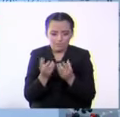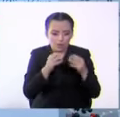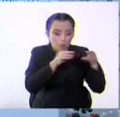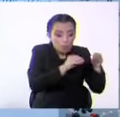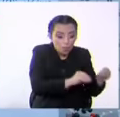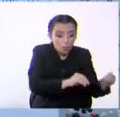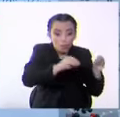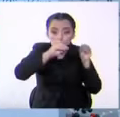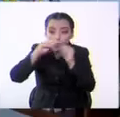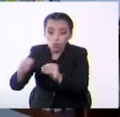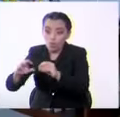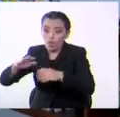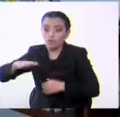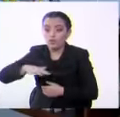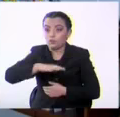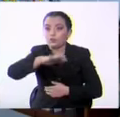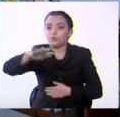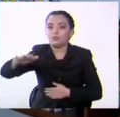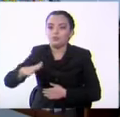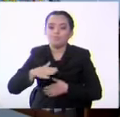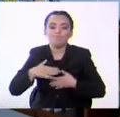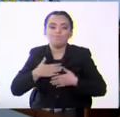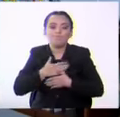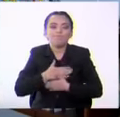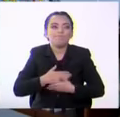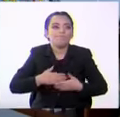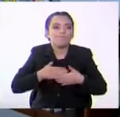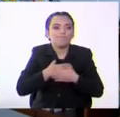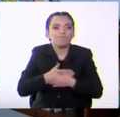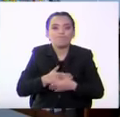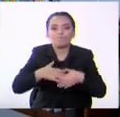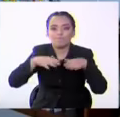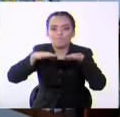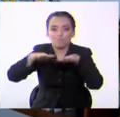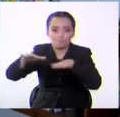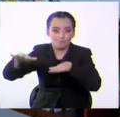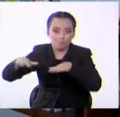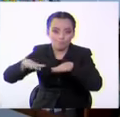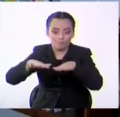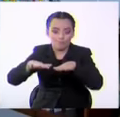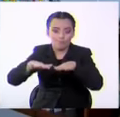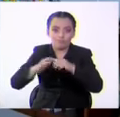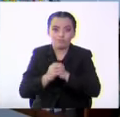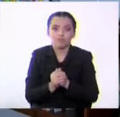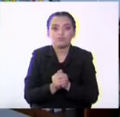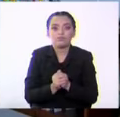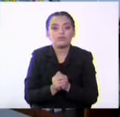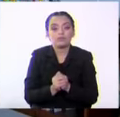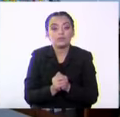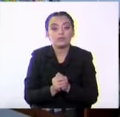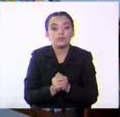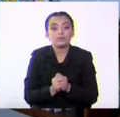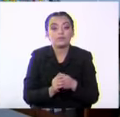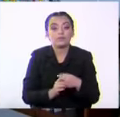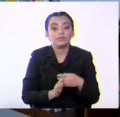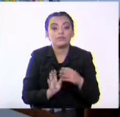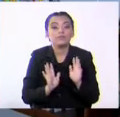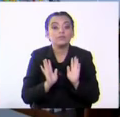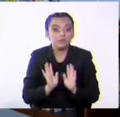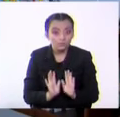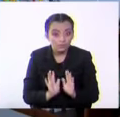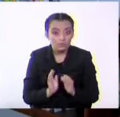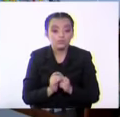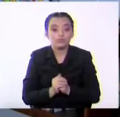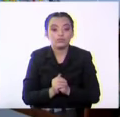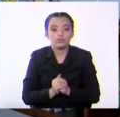lugares para ello, ¿sí? Muy bien, pero finalmente debemos, o no debemos más